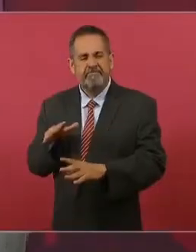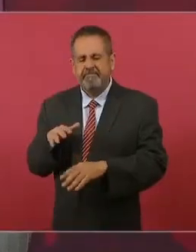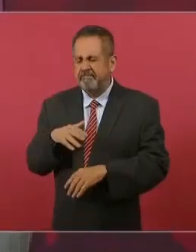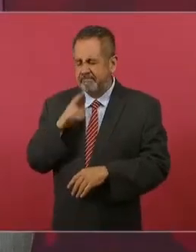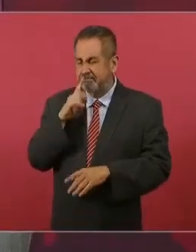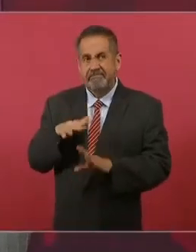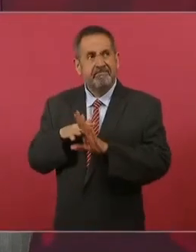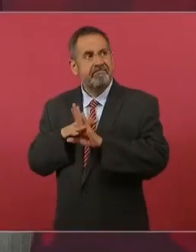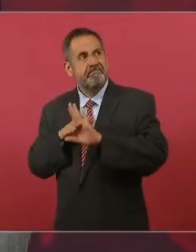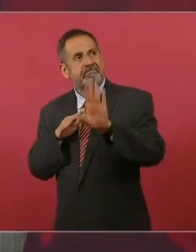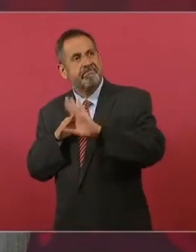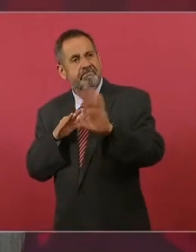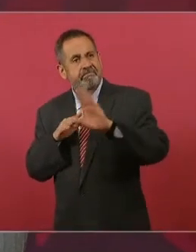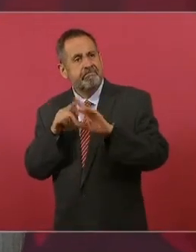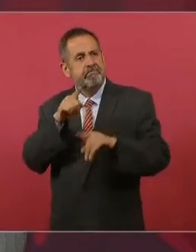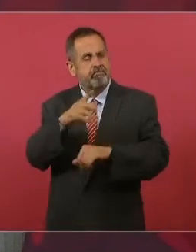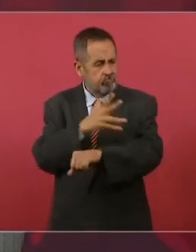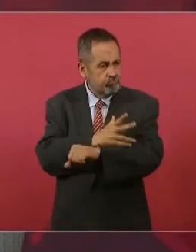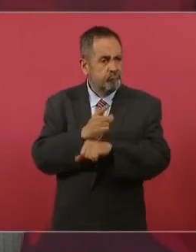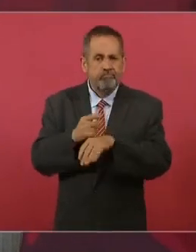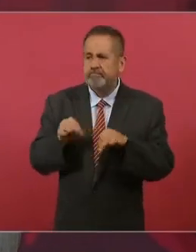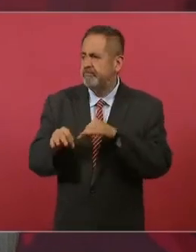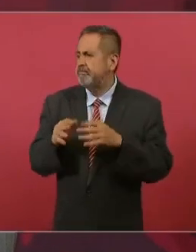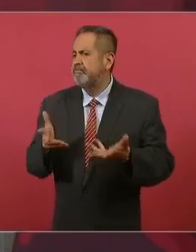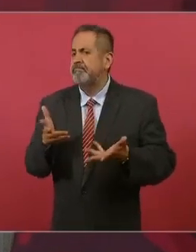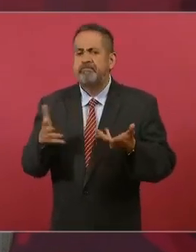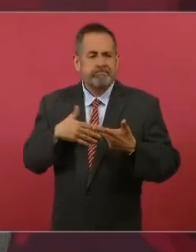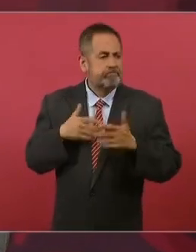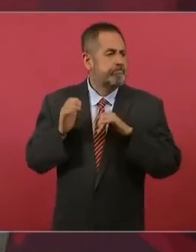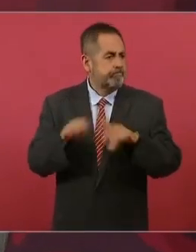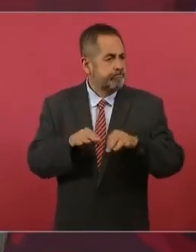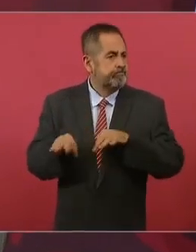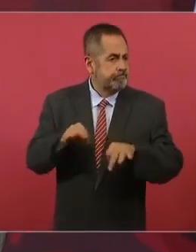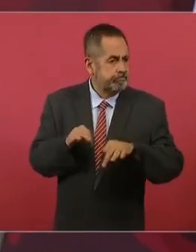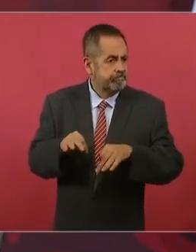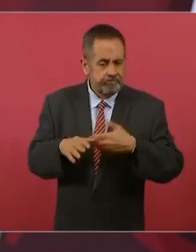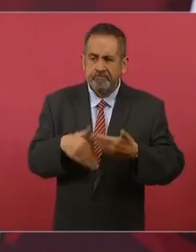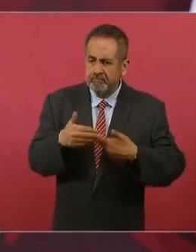a trabajar honradamente, a buscarse la vida.